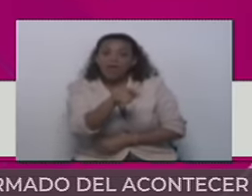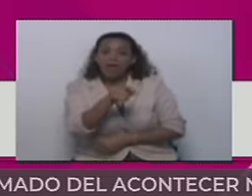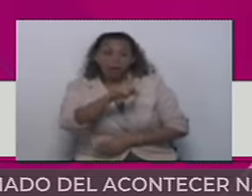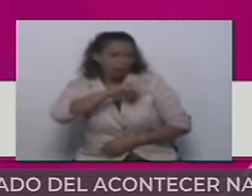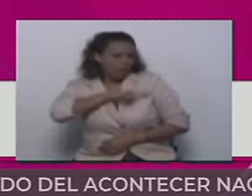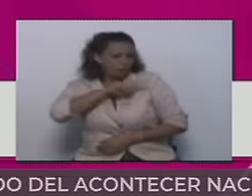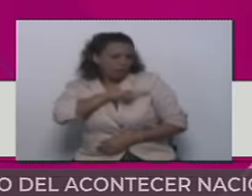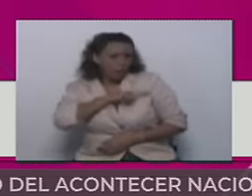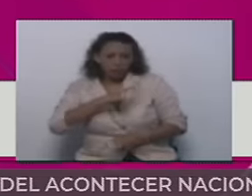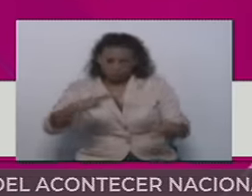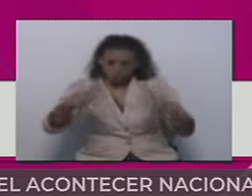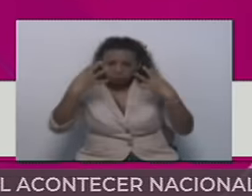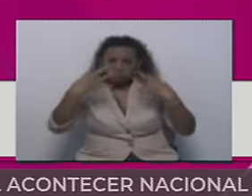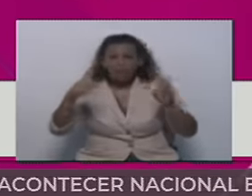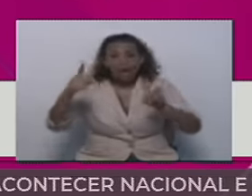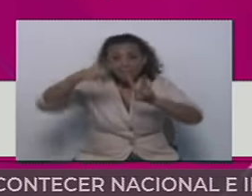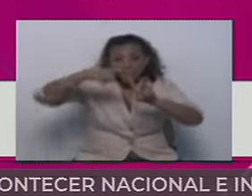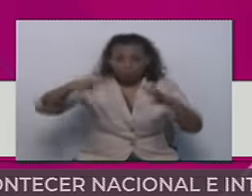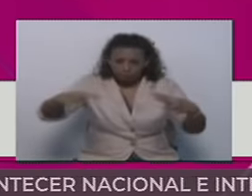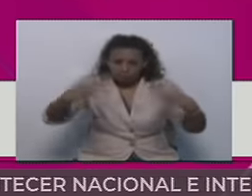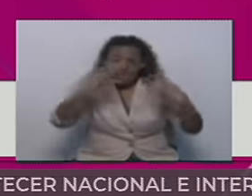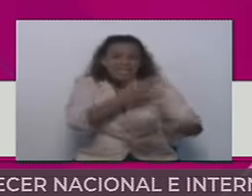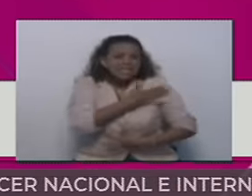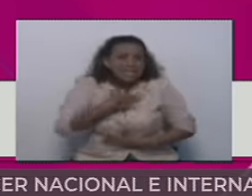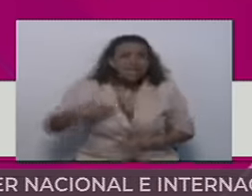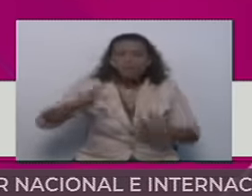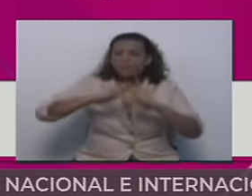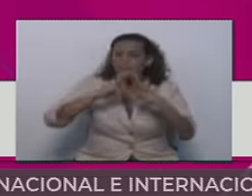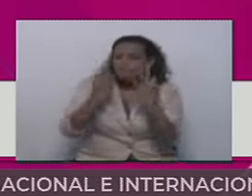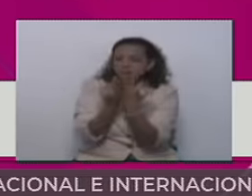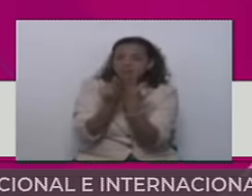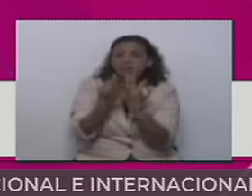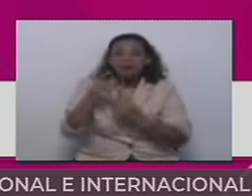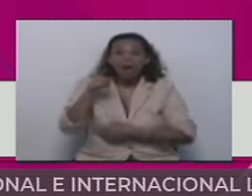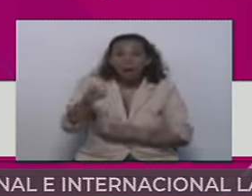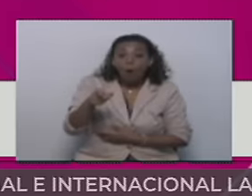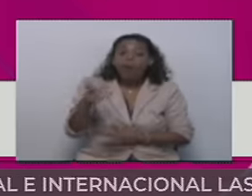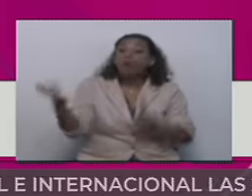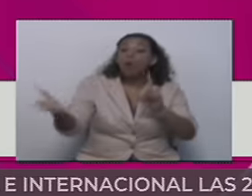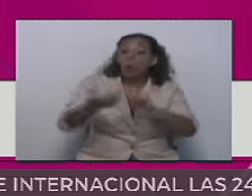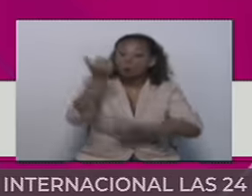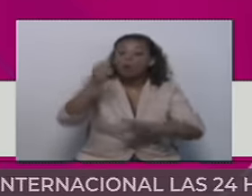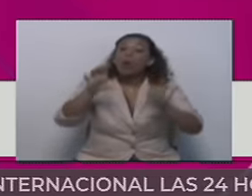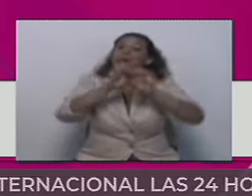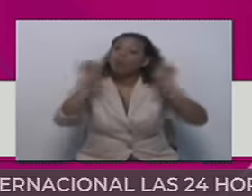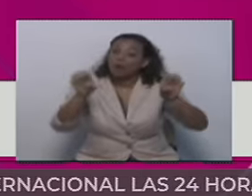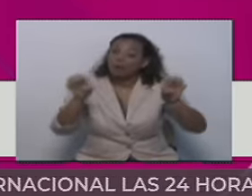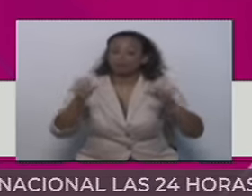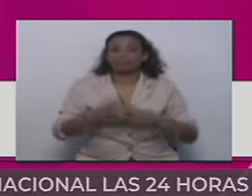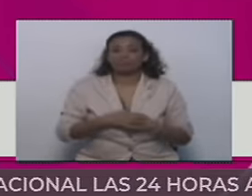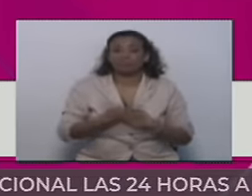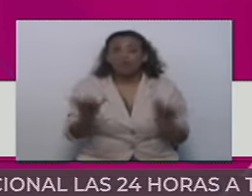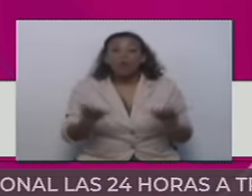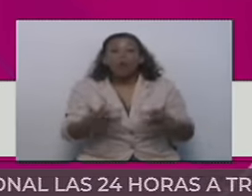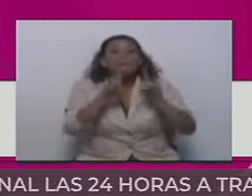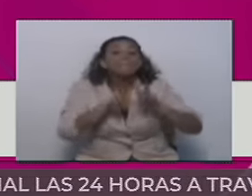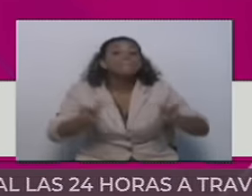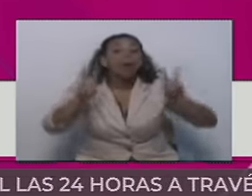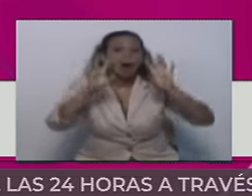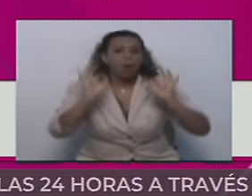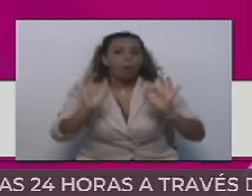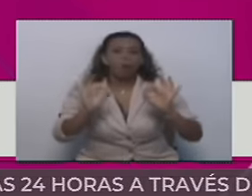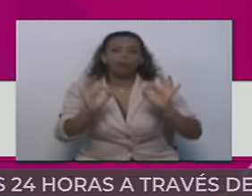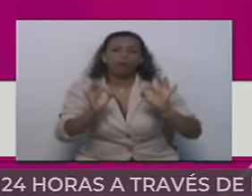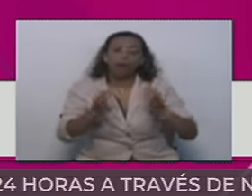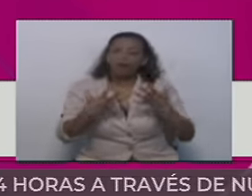compatriota, que me ve, que me escucha, quiera para su familia, solo se logra con educación, con valores, con